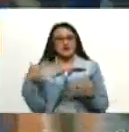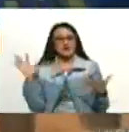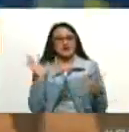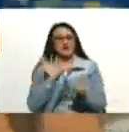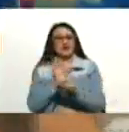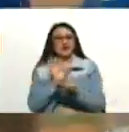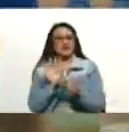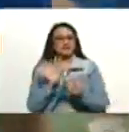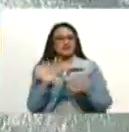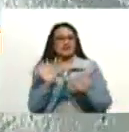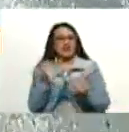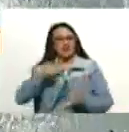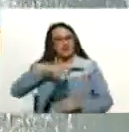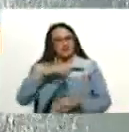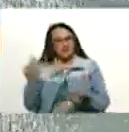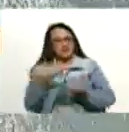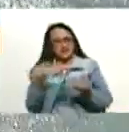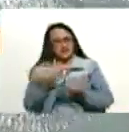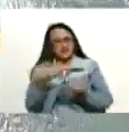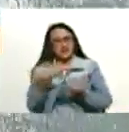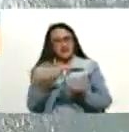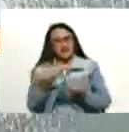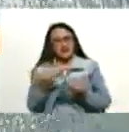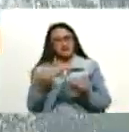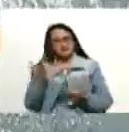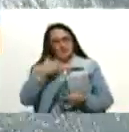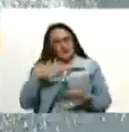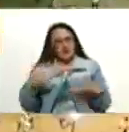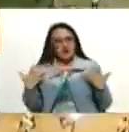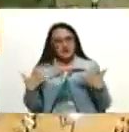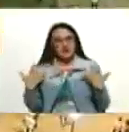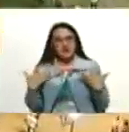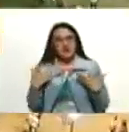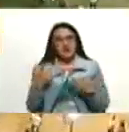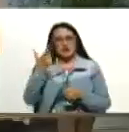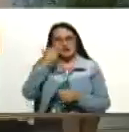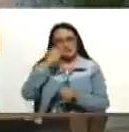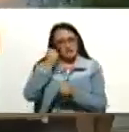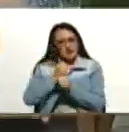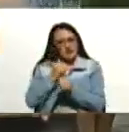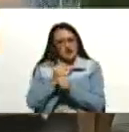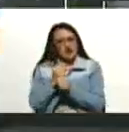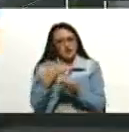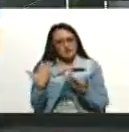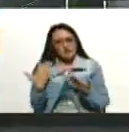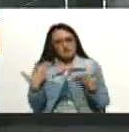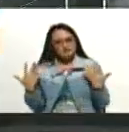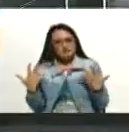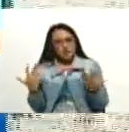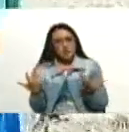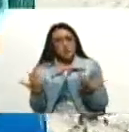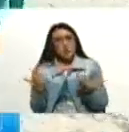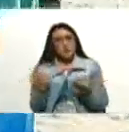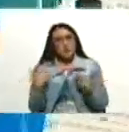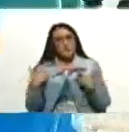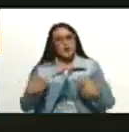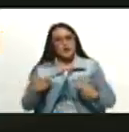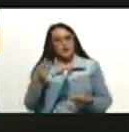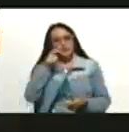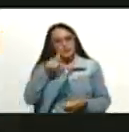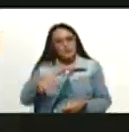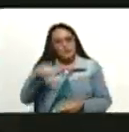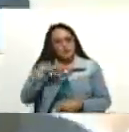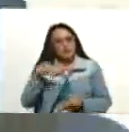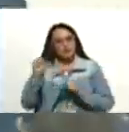guerra somos reales somos alegría somos trabajos somos calor humano Somos un pueblo